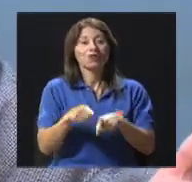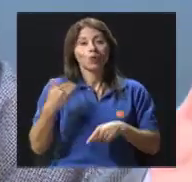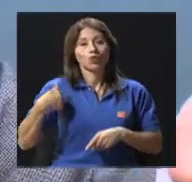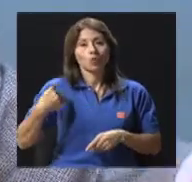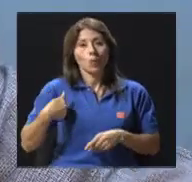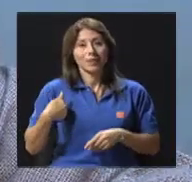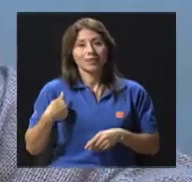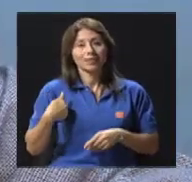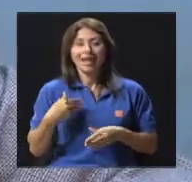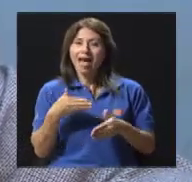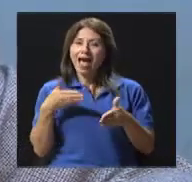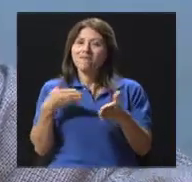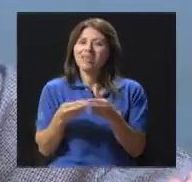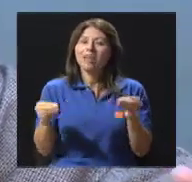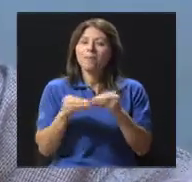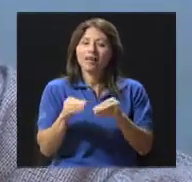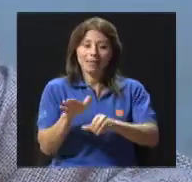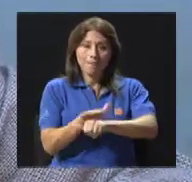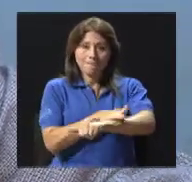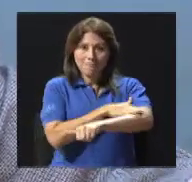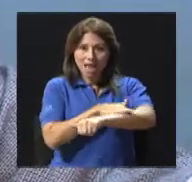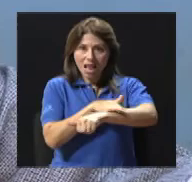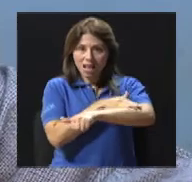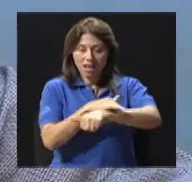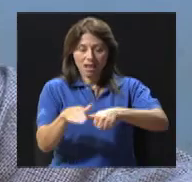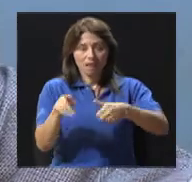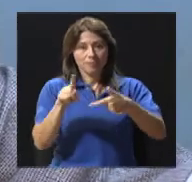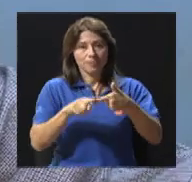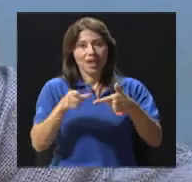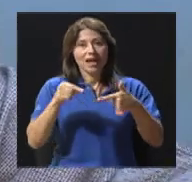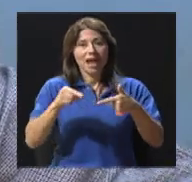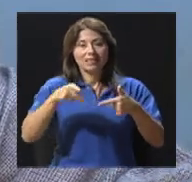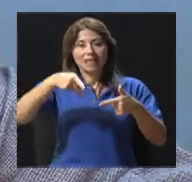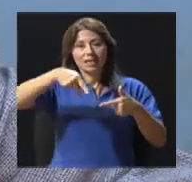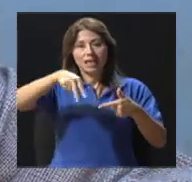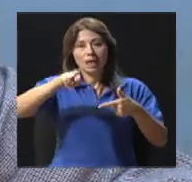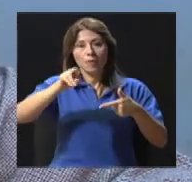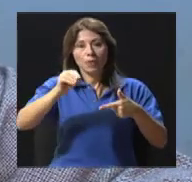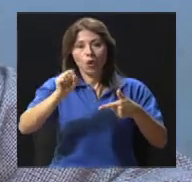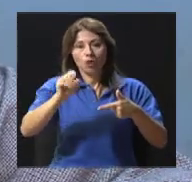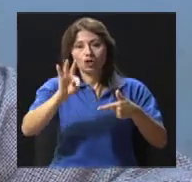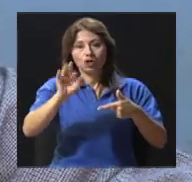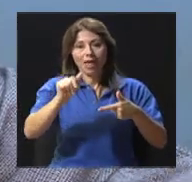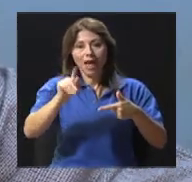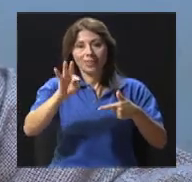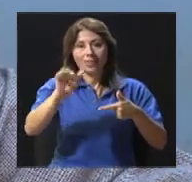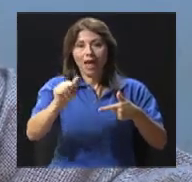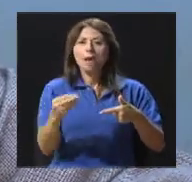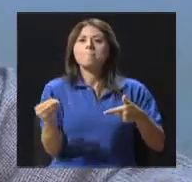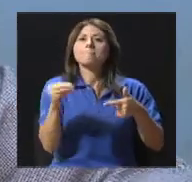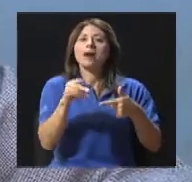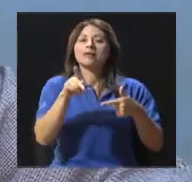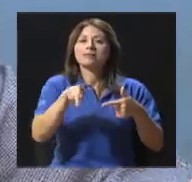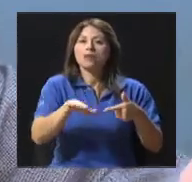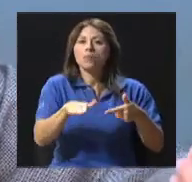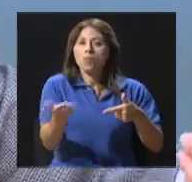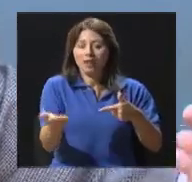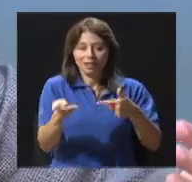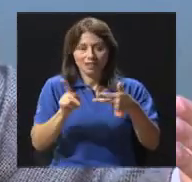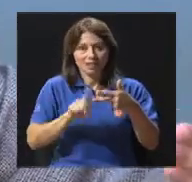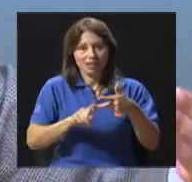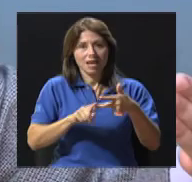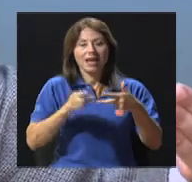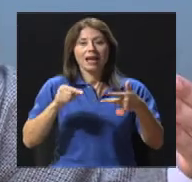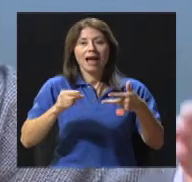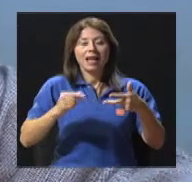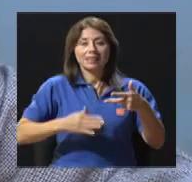son cáncer de piel, cáncer de próstata, que es el que ocasiona mayor cantidad de muertes en el país y la mayor cantidad de diagnósticos. El tercer